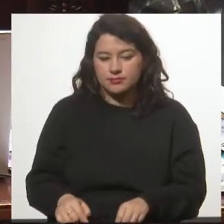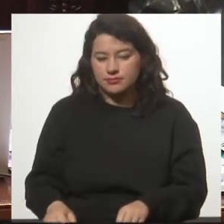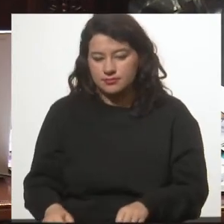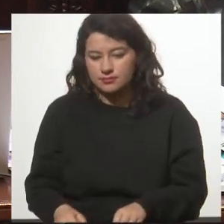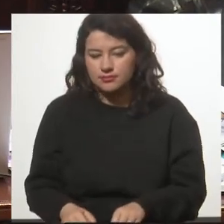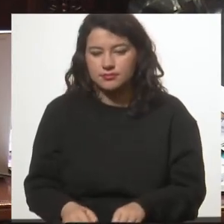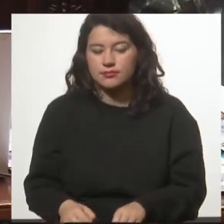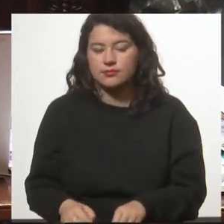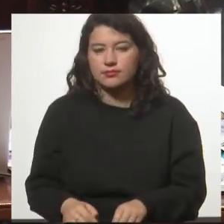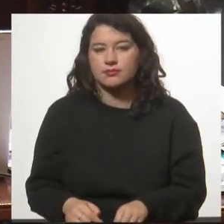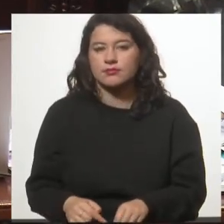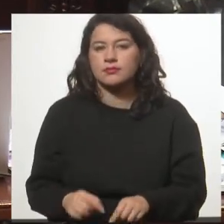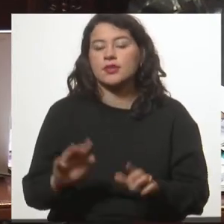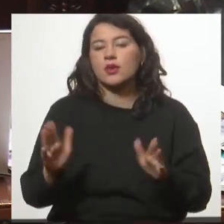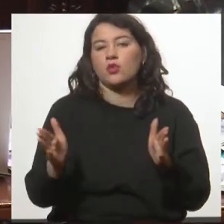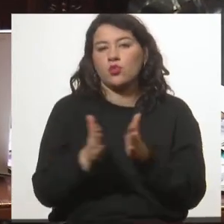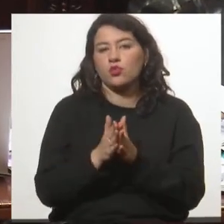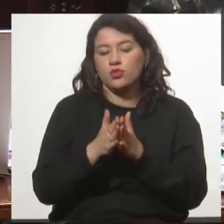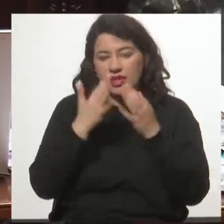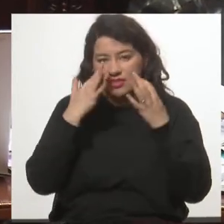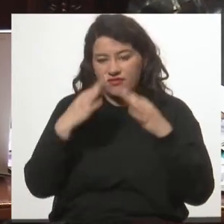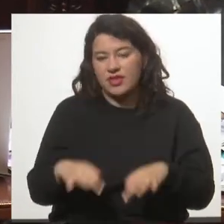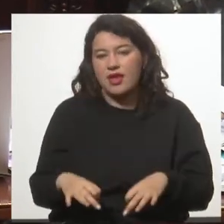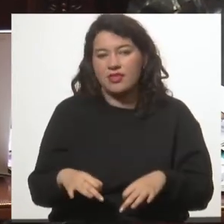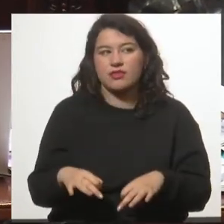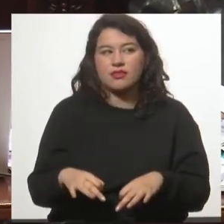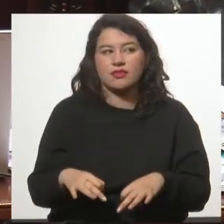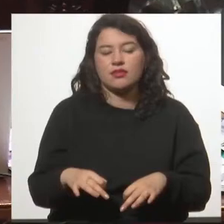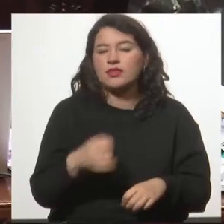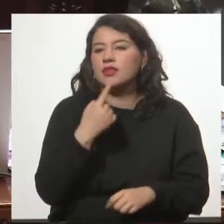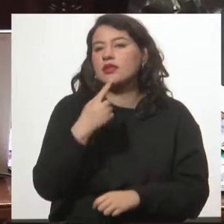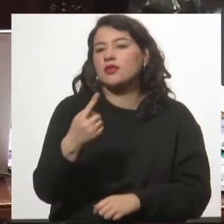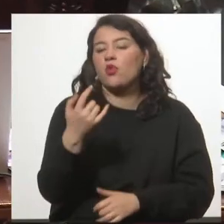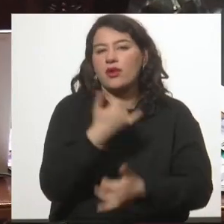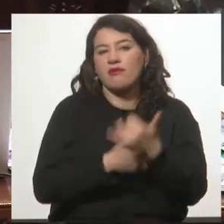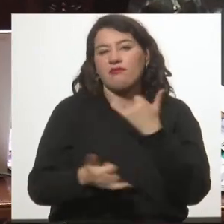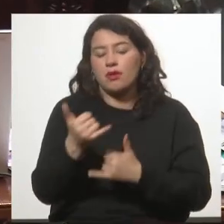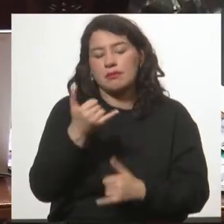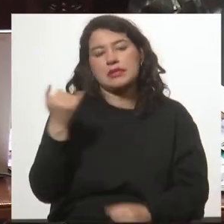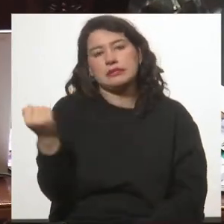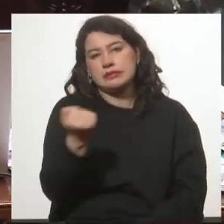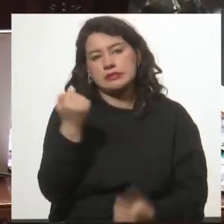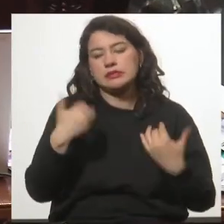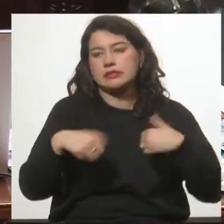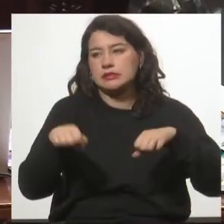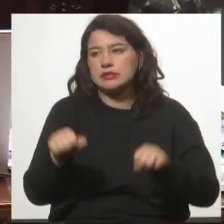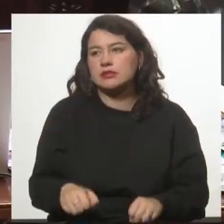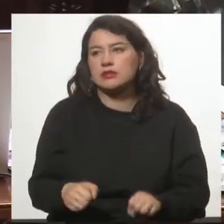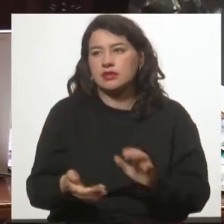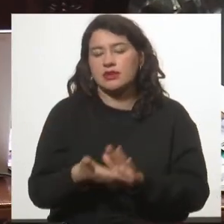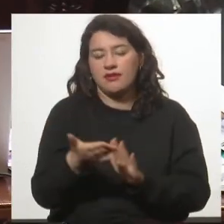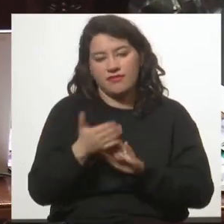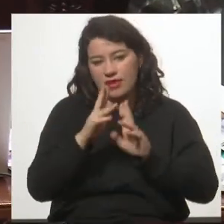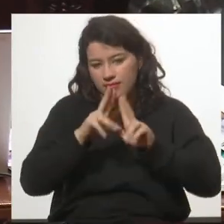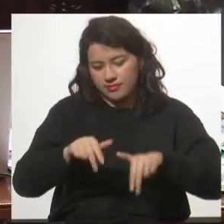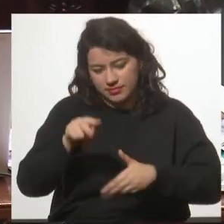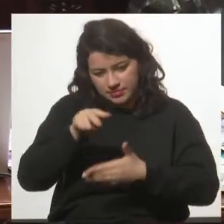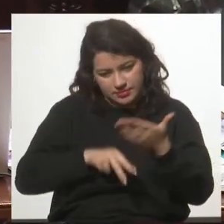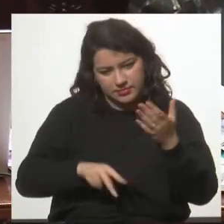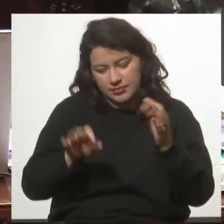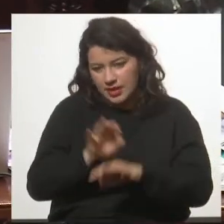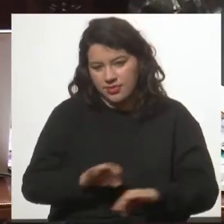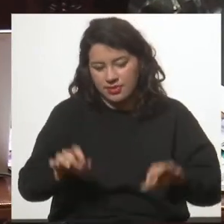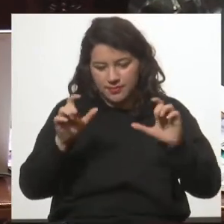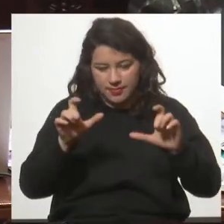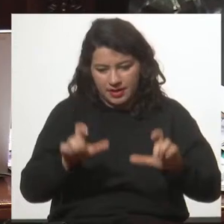la junta efectivamente dictó un informe contundente que voy a omitir lectura de los